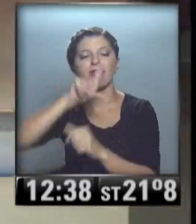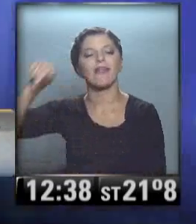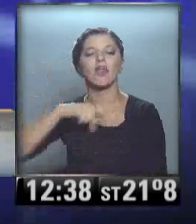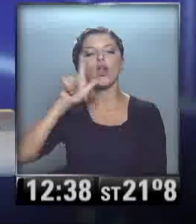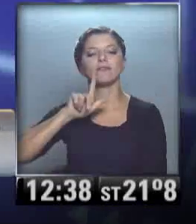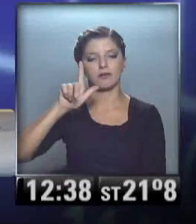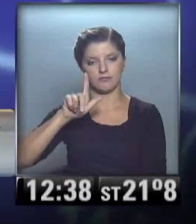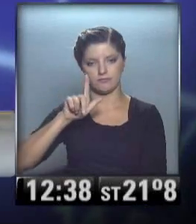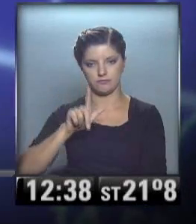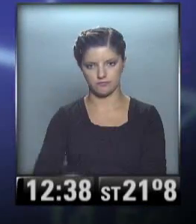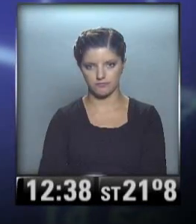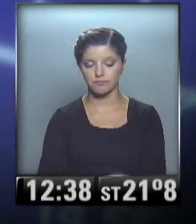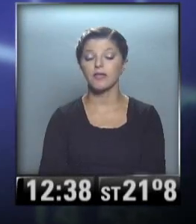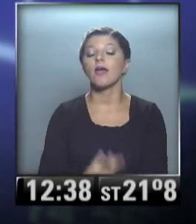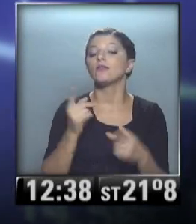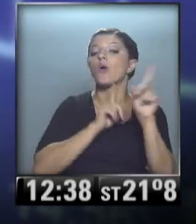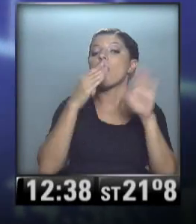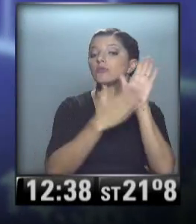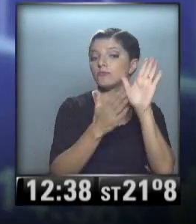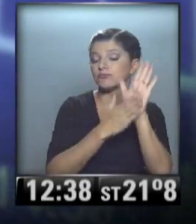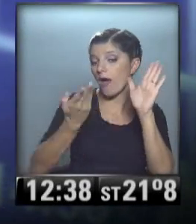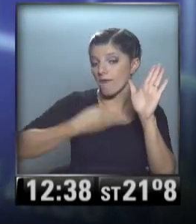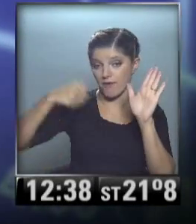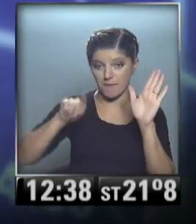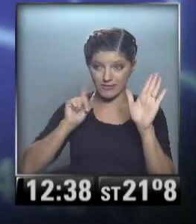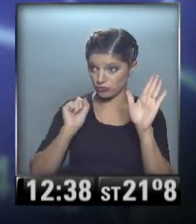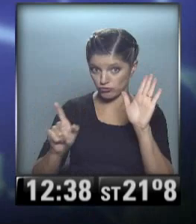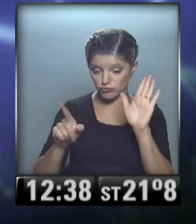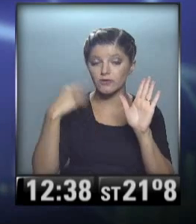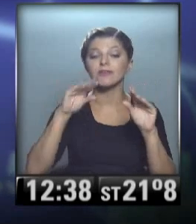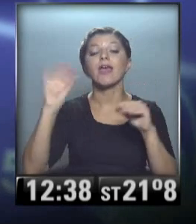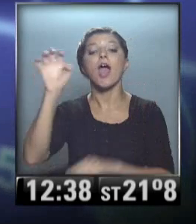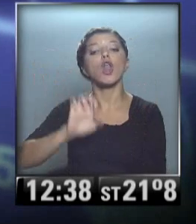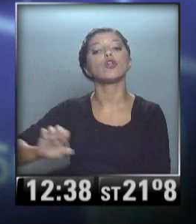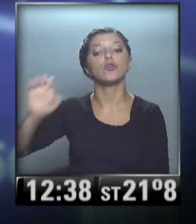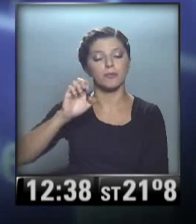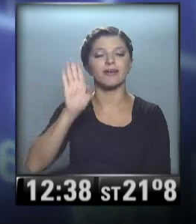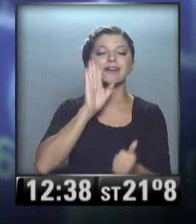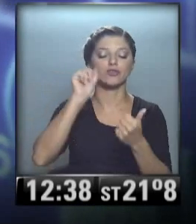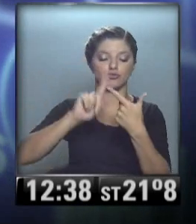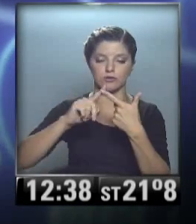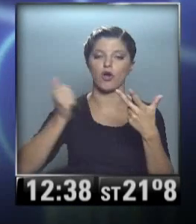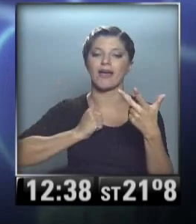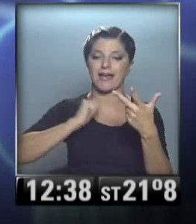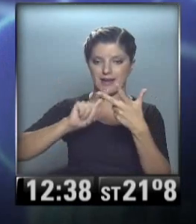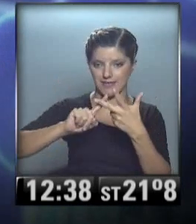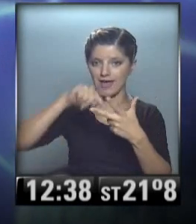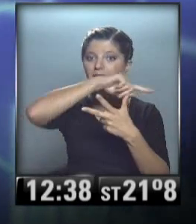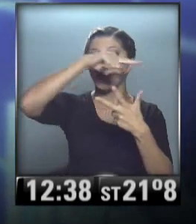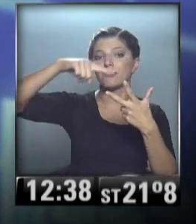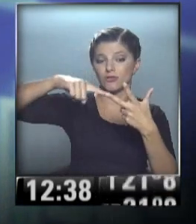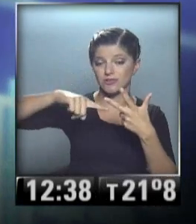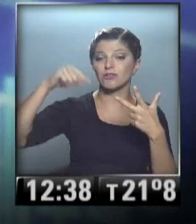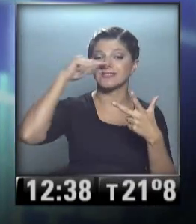neoliberalismo. Según estimaciones del propio FMI, en la Unión Europea, Estados Unidos y Canadá, se mueve entre